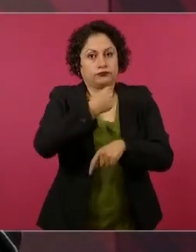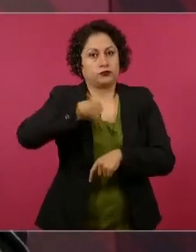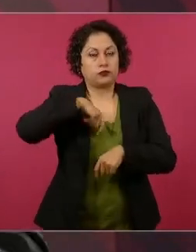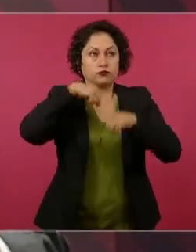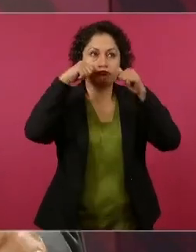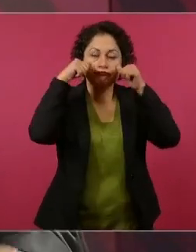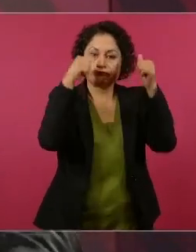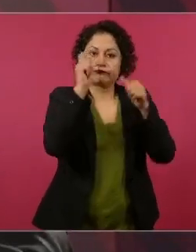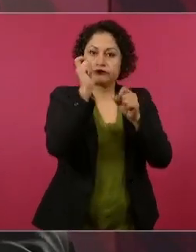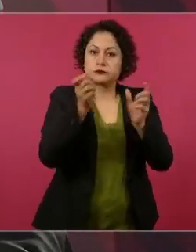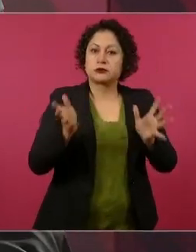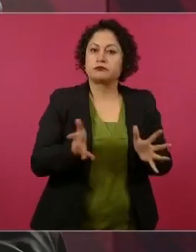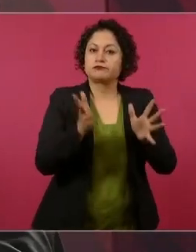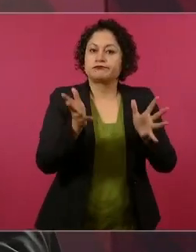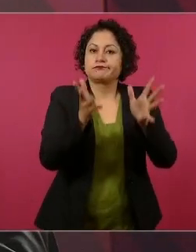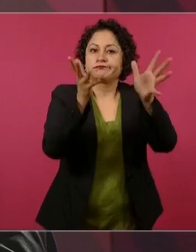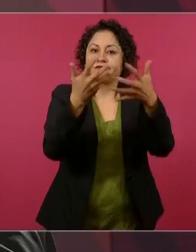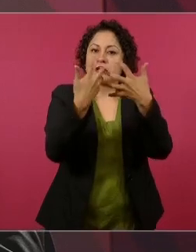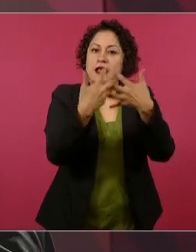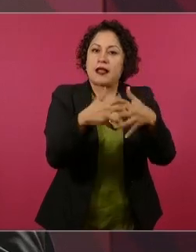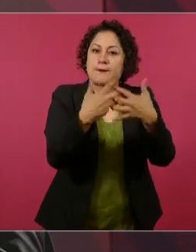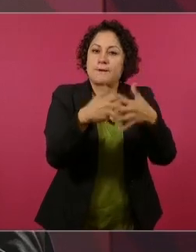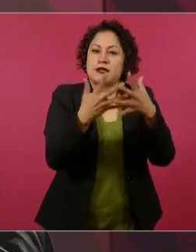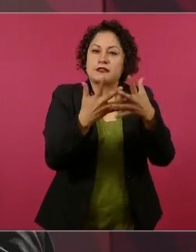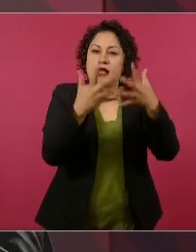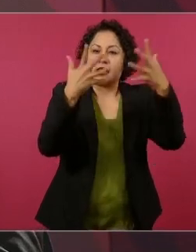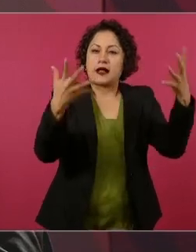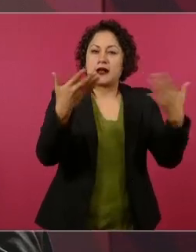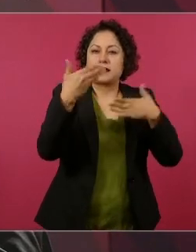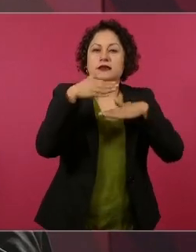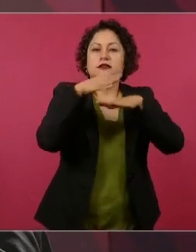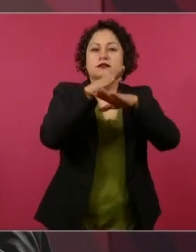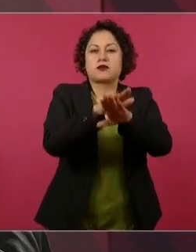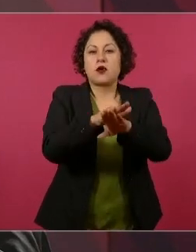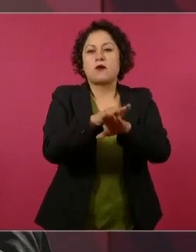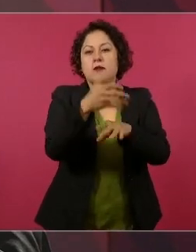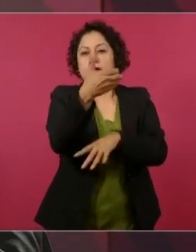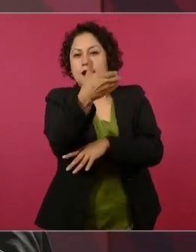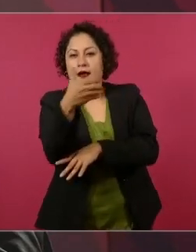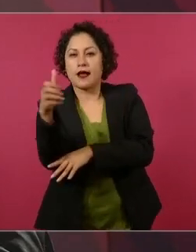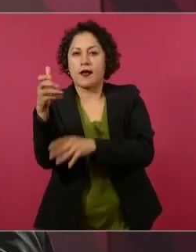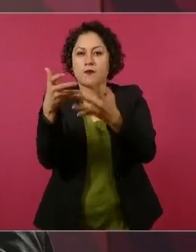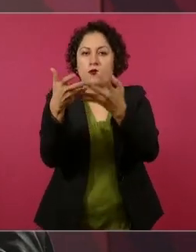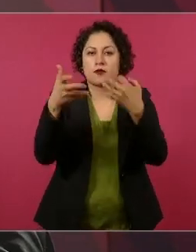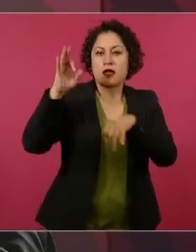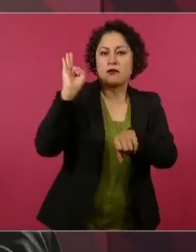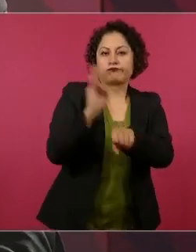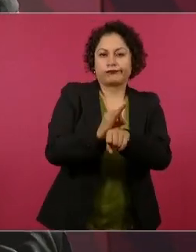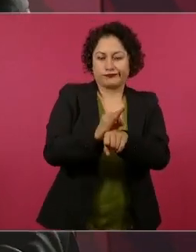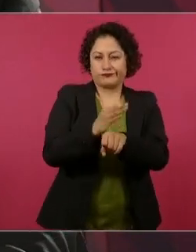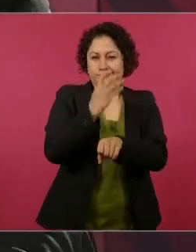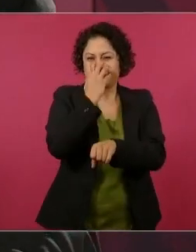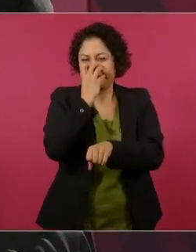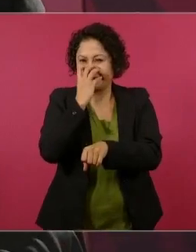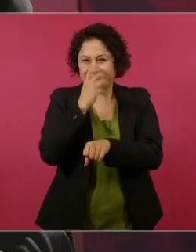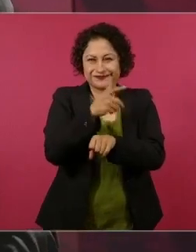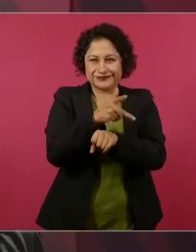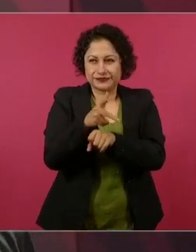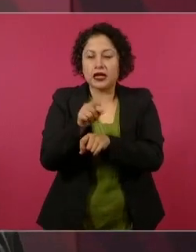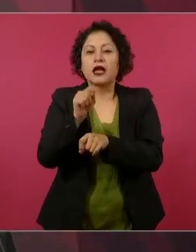crear una planta grande de fertilizantes en Poza Rica. ¿Sí? Tuxpan ya